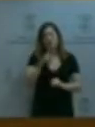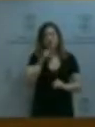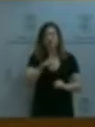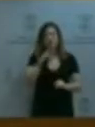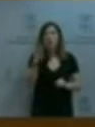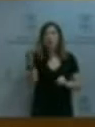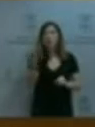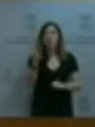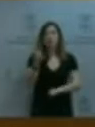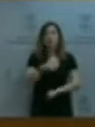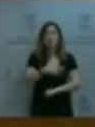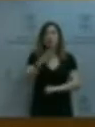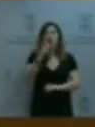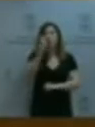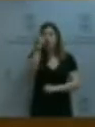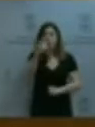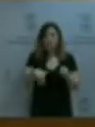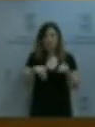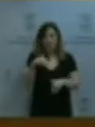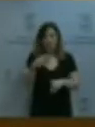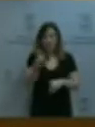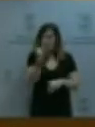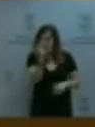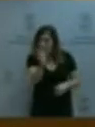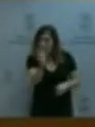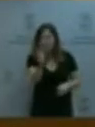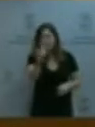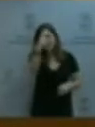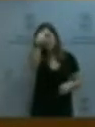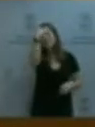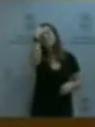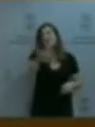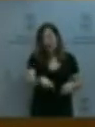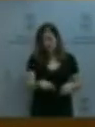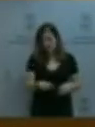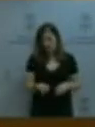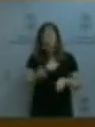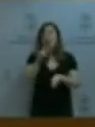se sabe. Lo que se engañó con los fondos mineros, se sabe.